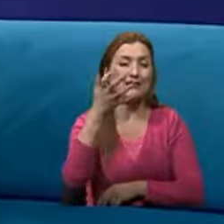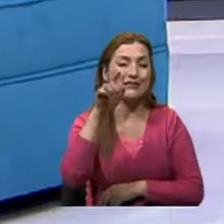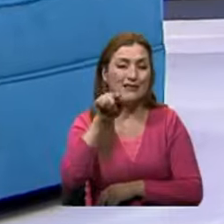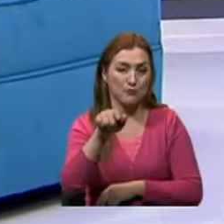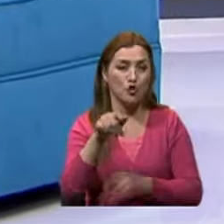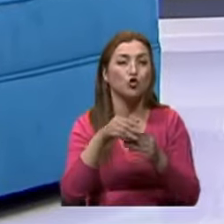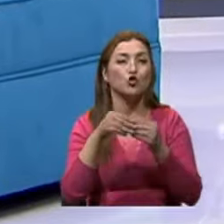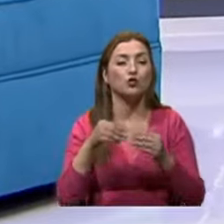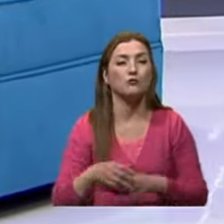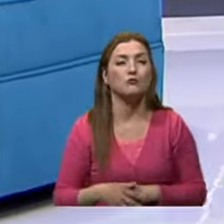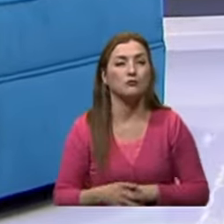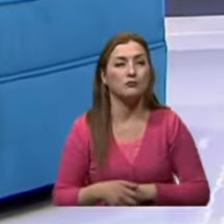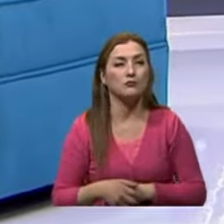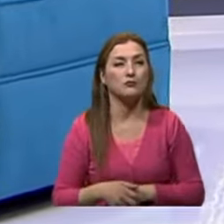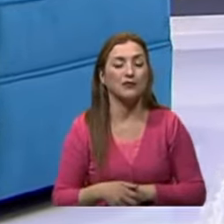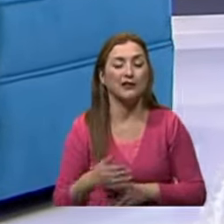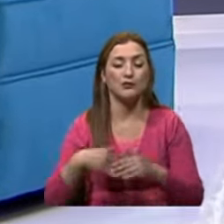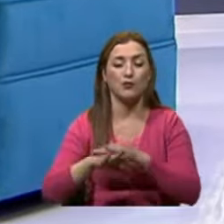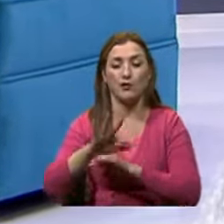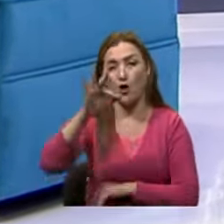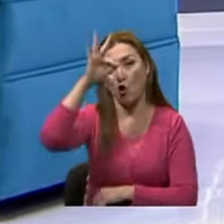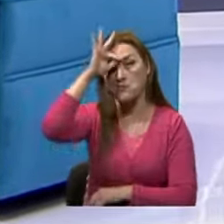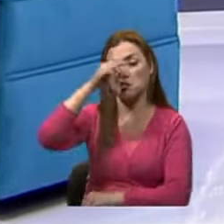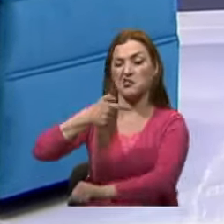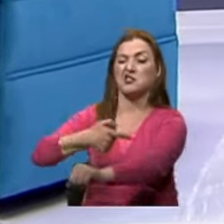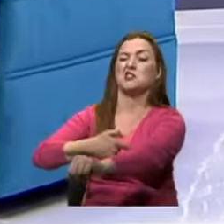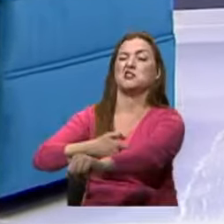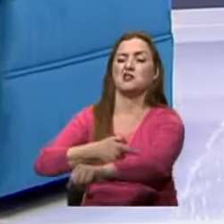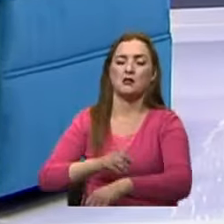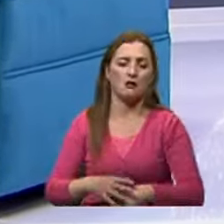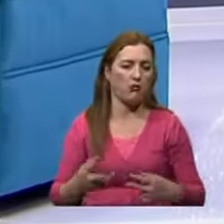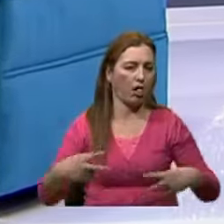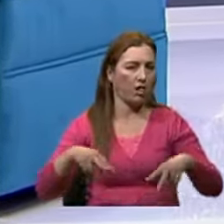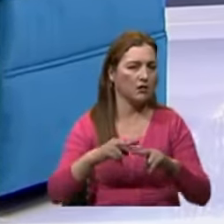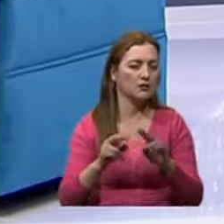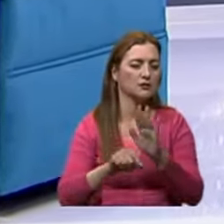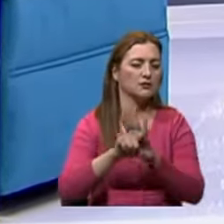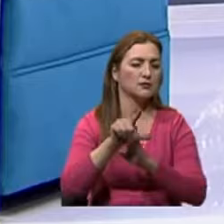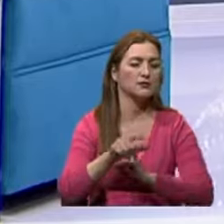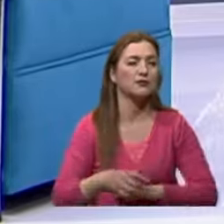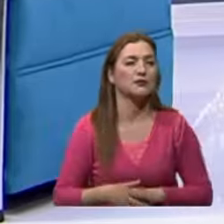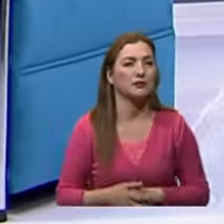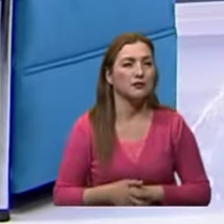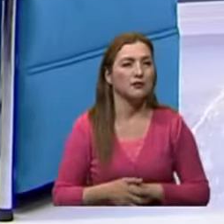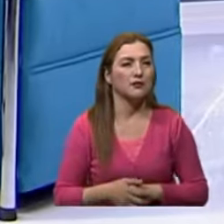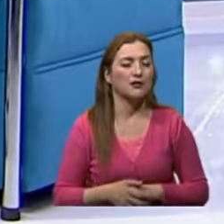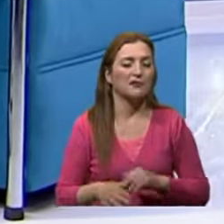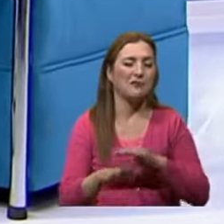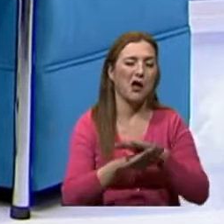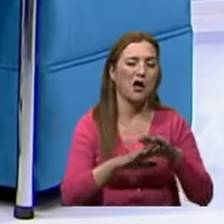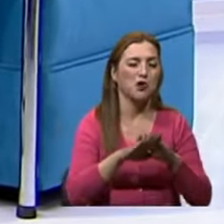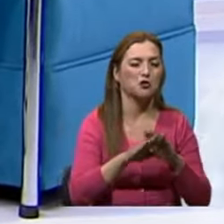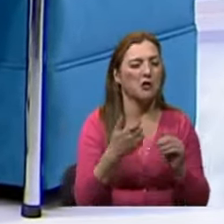dólares. Solo el implante, aparte de hospitalización y todos los costos. Una prótesis primaria, el implante cuesta más o menos entre unos